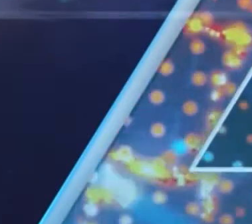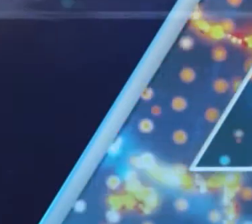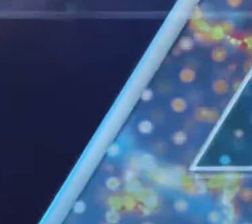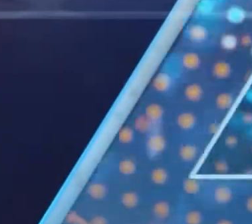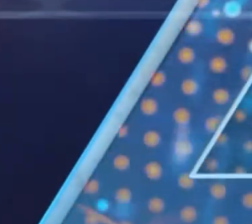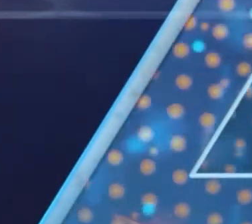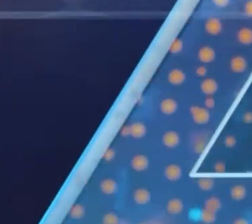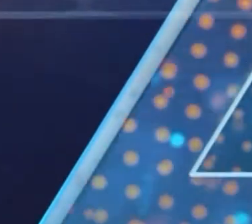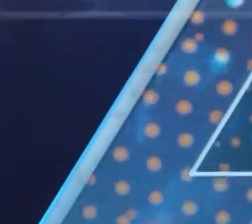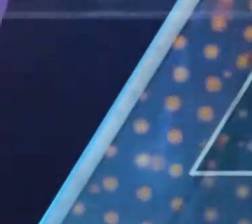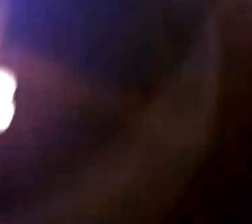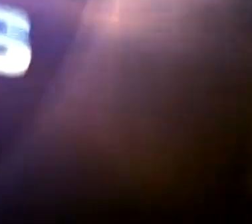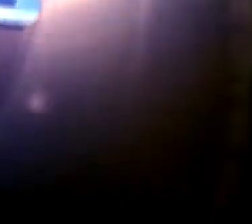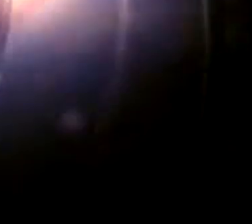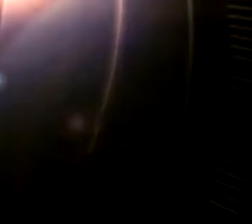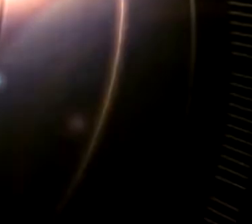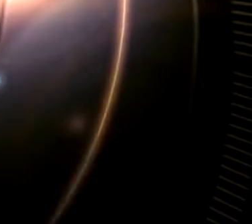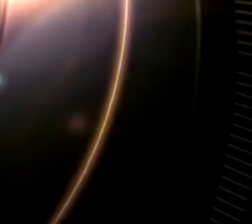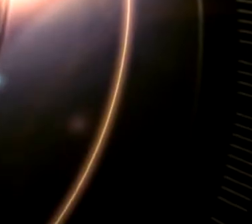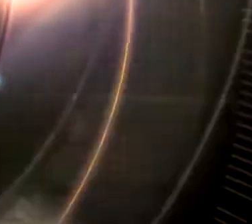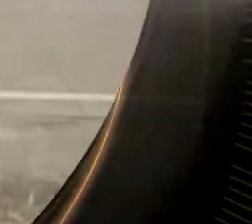Estos son nuestros titulares.